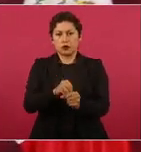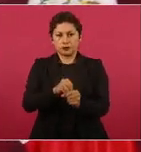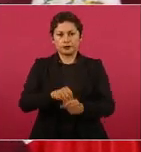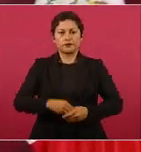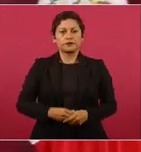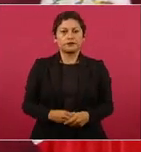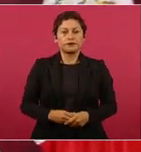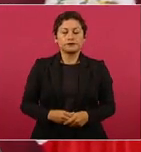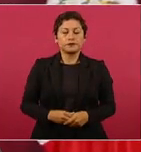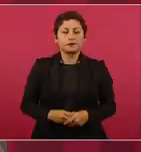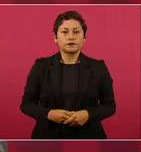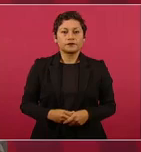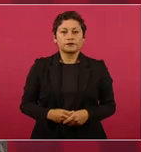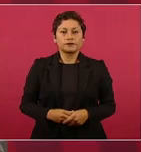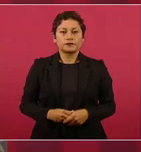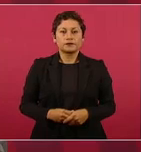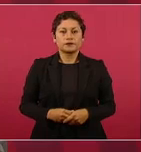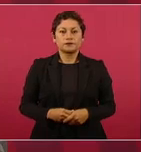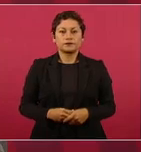hasta